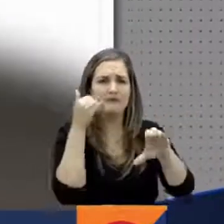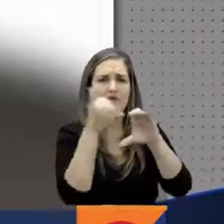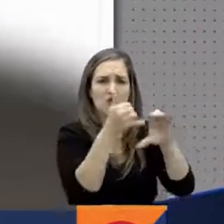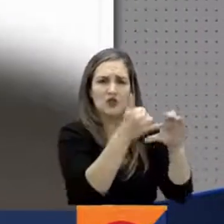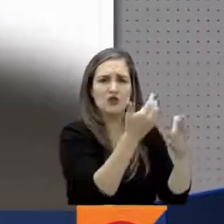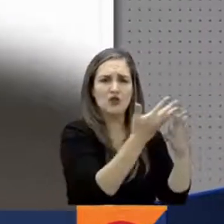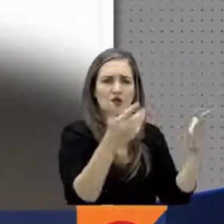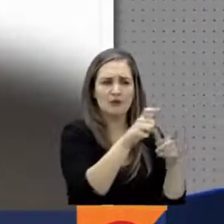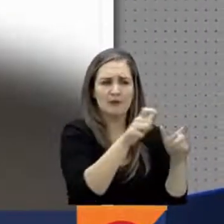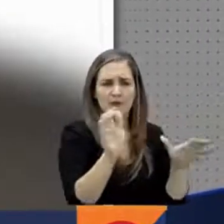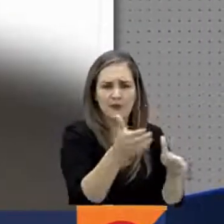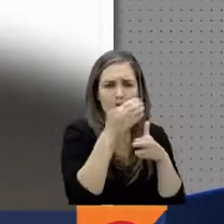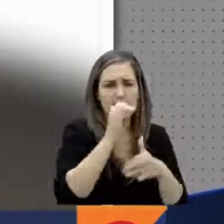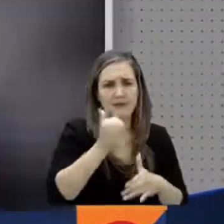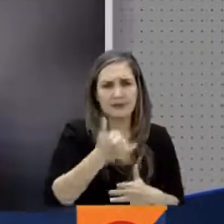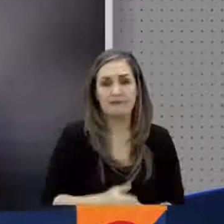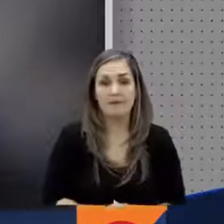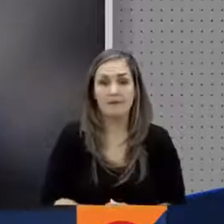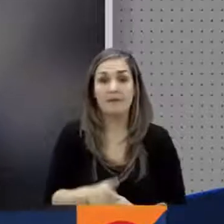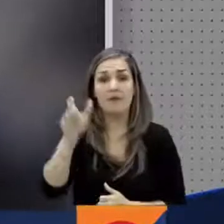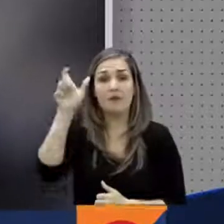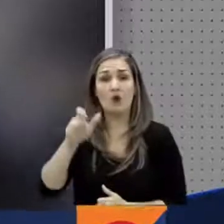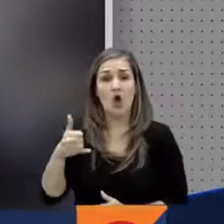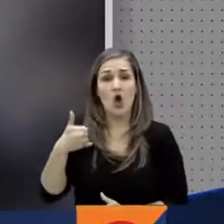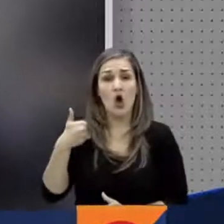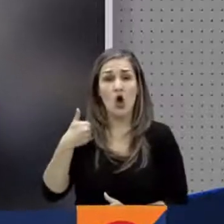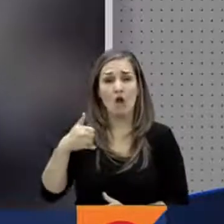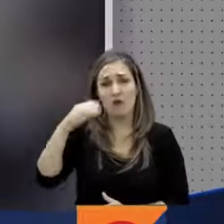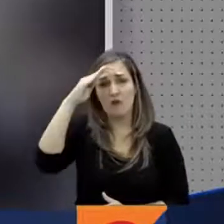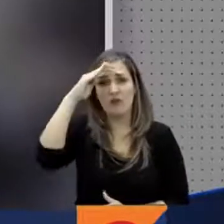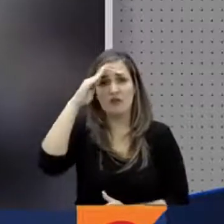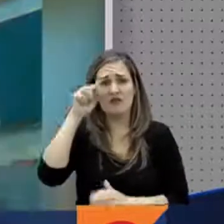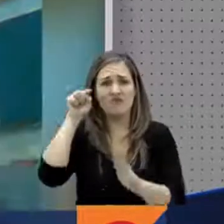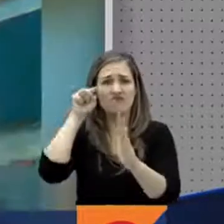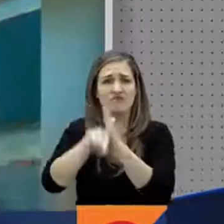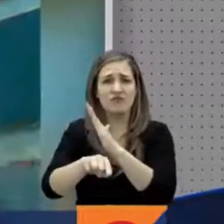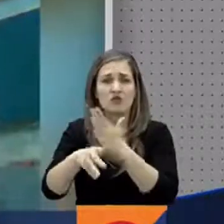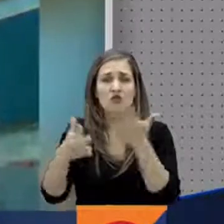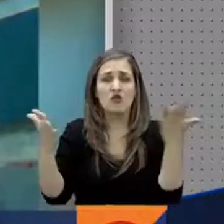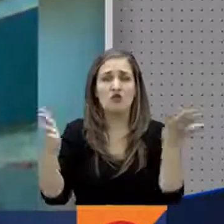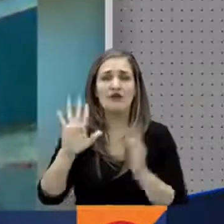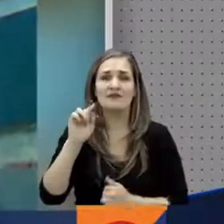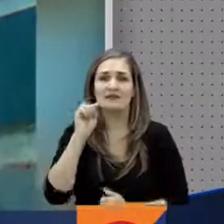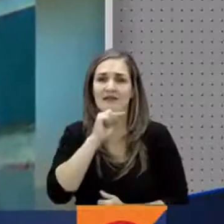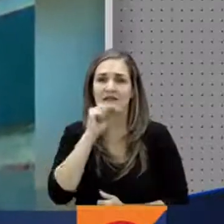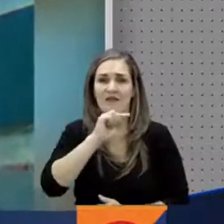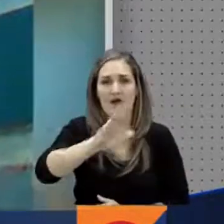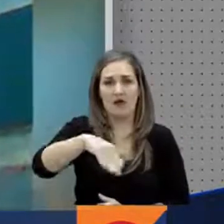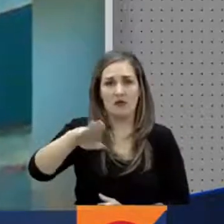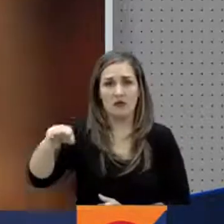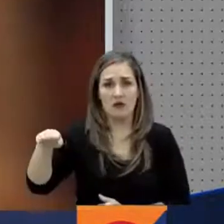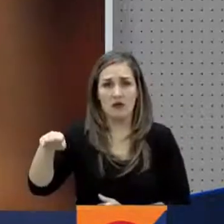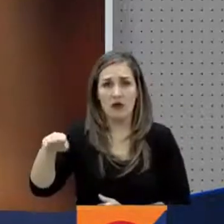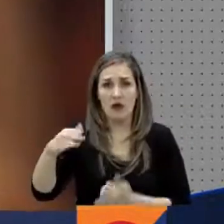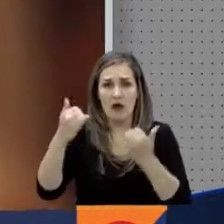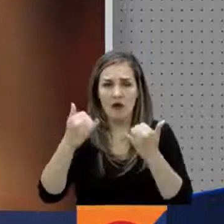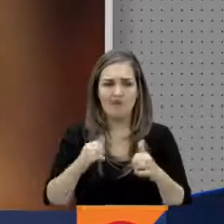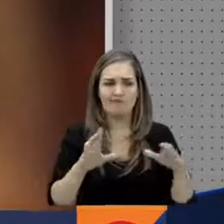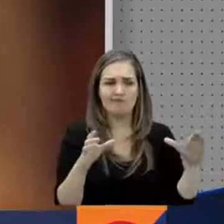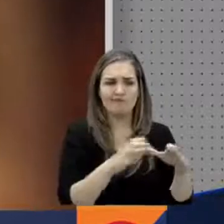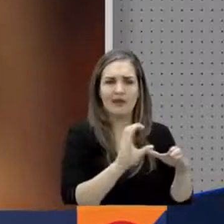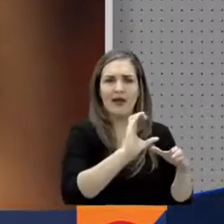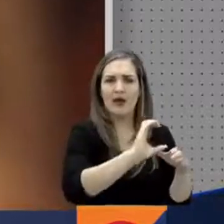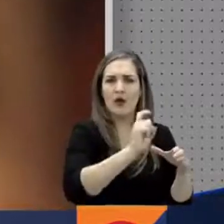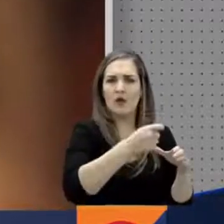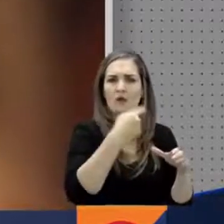Una joven patrullera de la policía fue asesinada en Santa Fe de Antioquia. Autoridades señalan al Clan del Golfo como presunto responsable